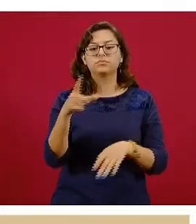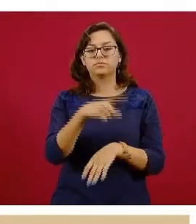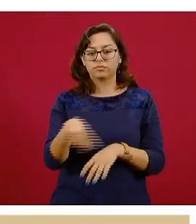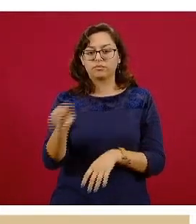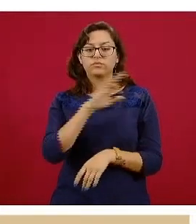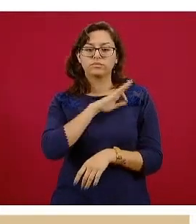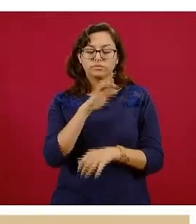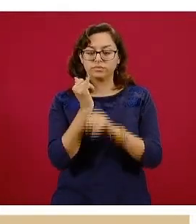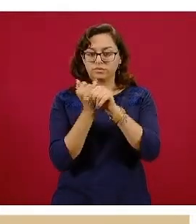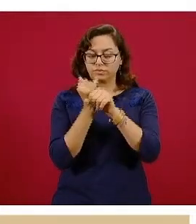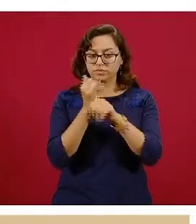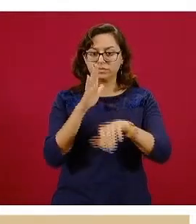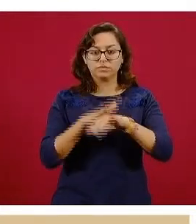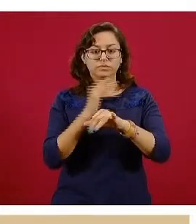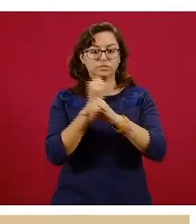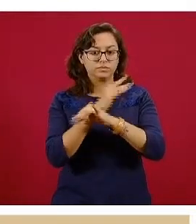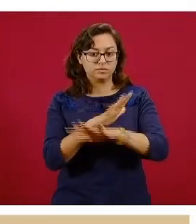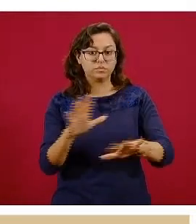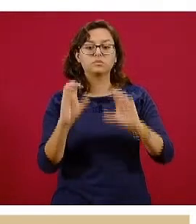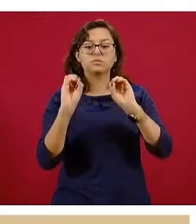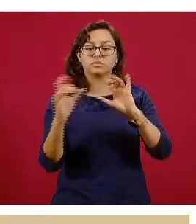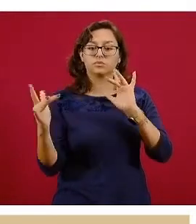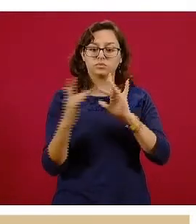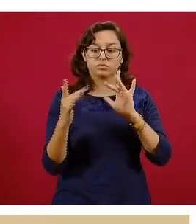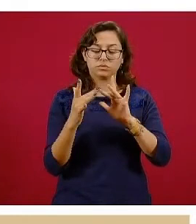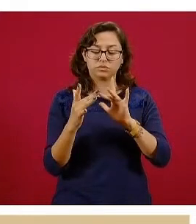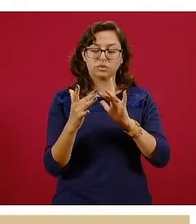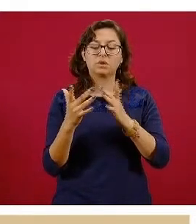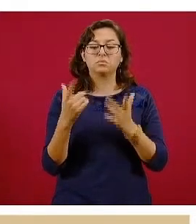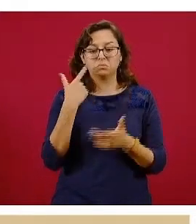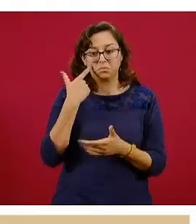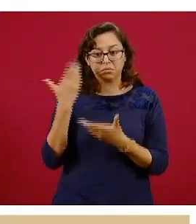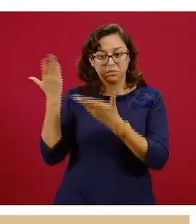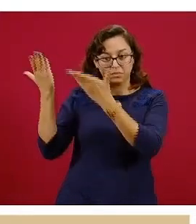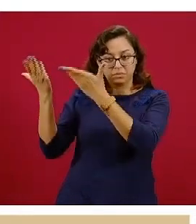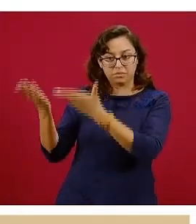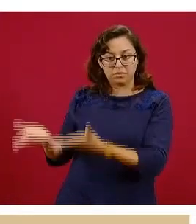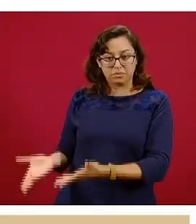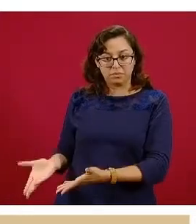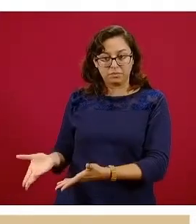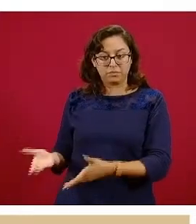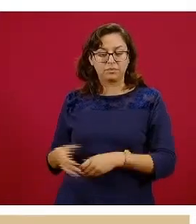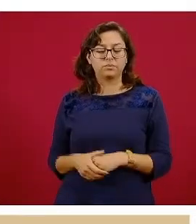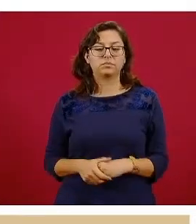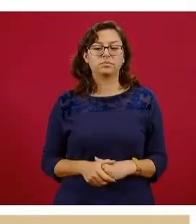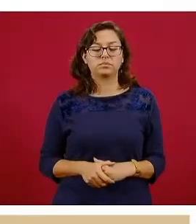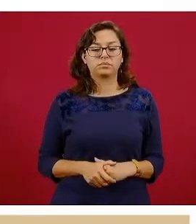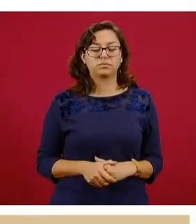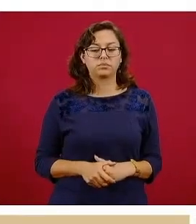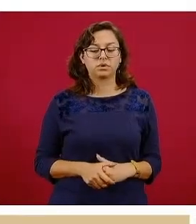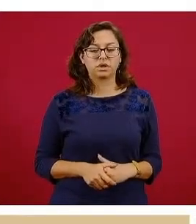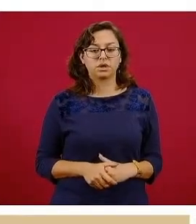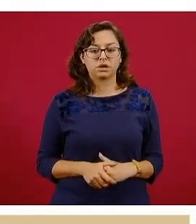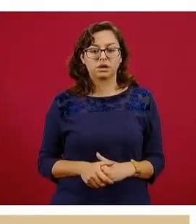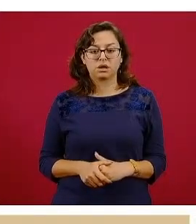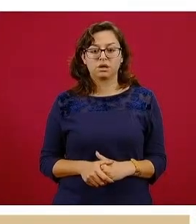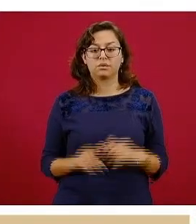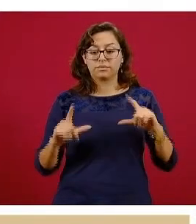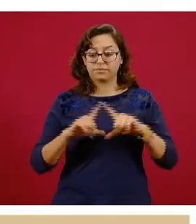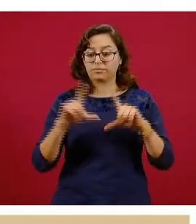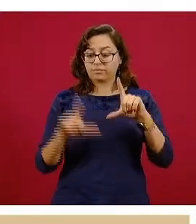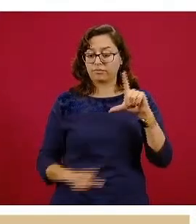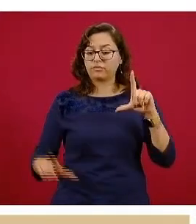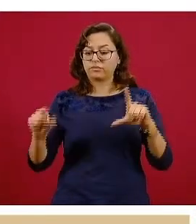información que quisiera pedirles tomaran en cuenta. Las unidades médicas de nuestro país tienen